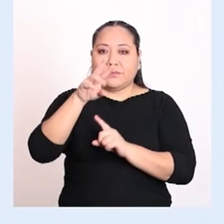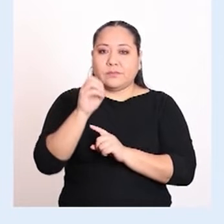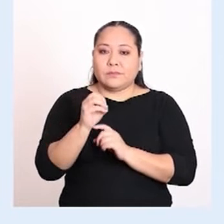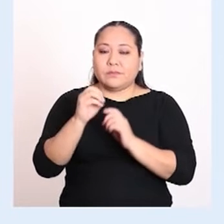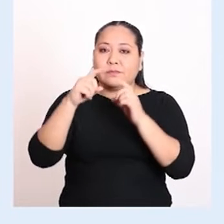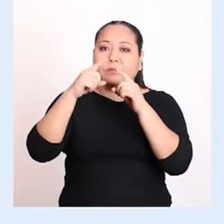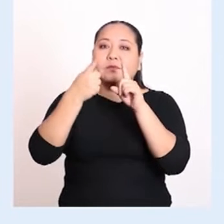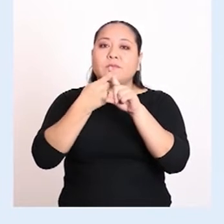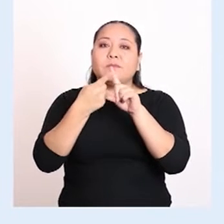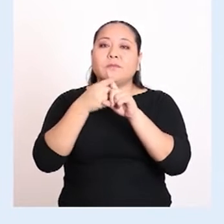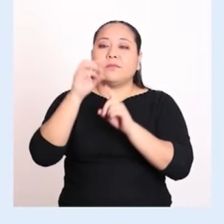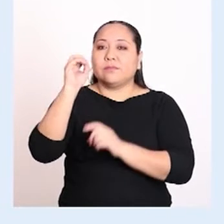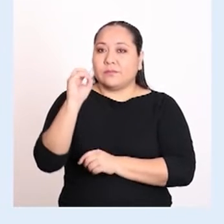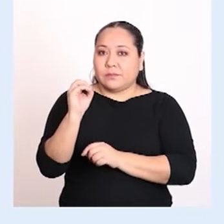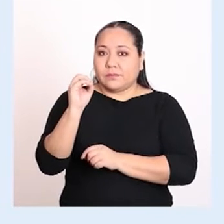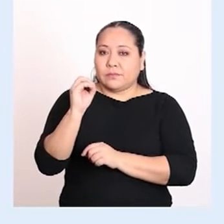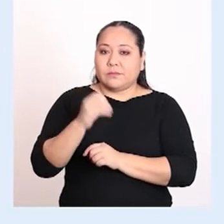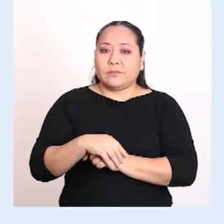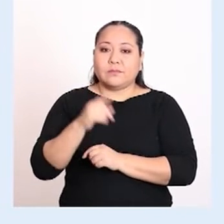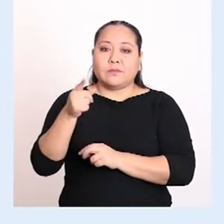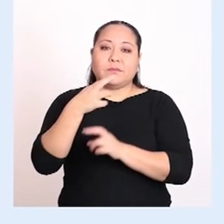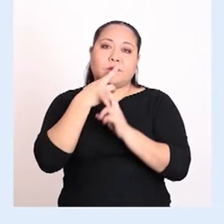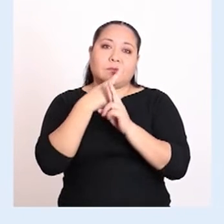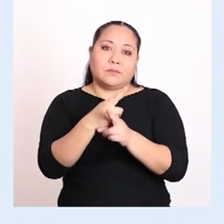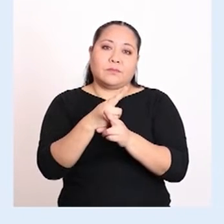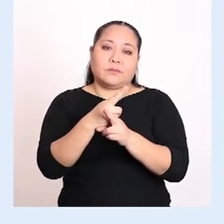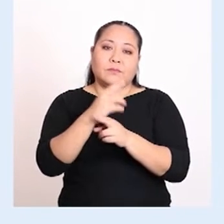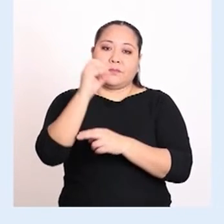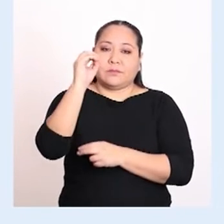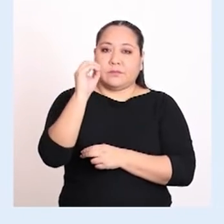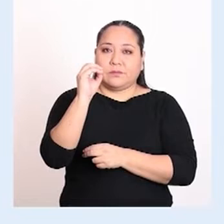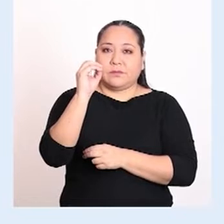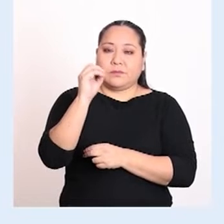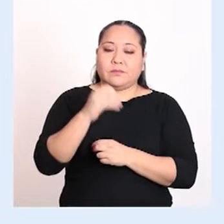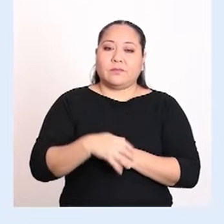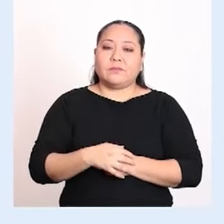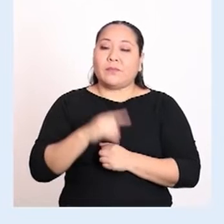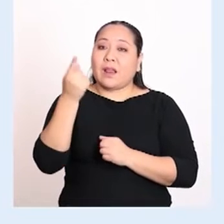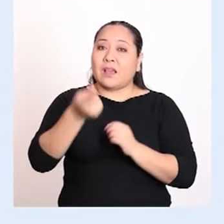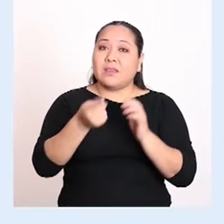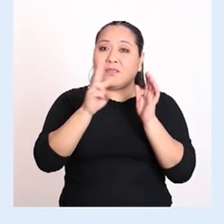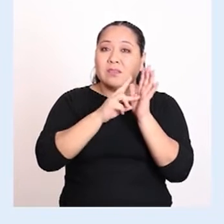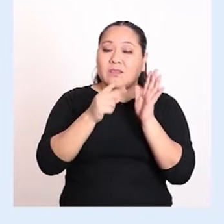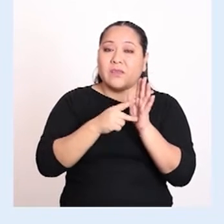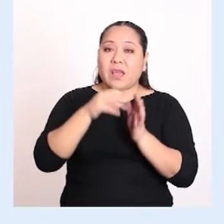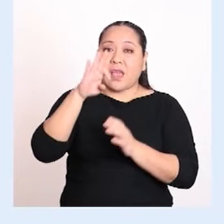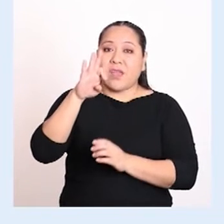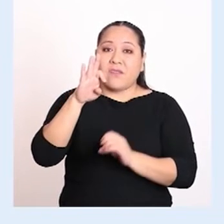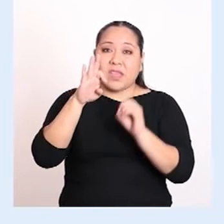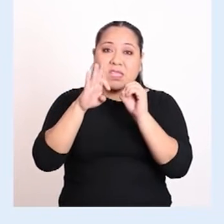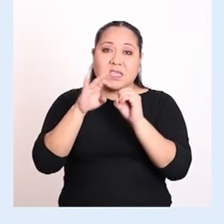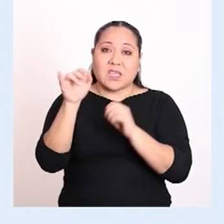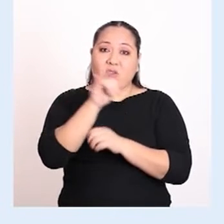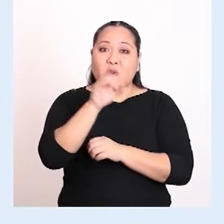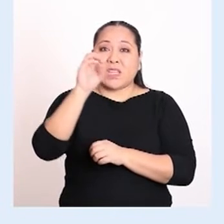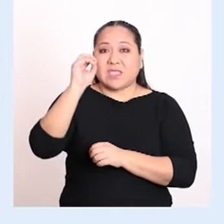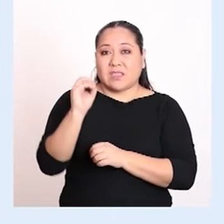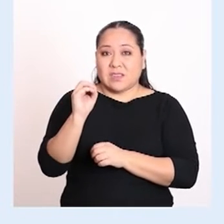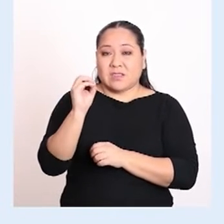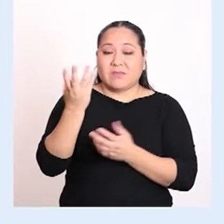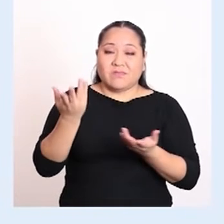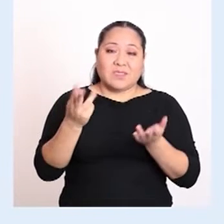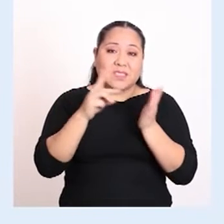que multiplica a 0, que da como resultado 0. Por lo tanto, f de 0 es igual a